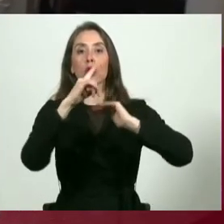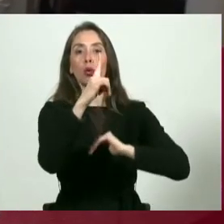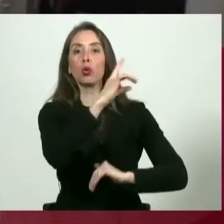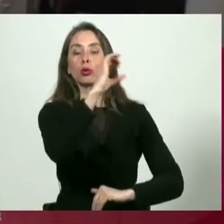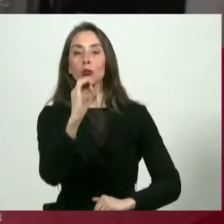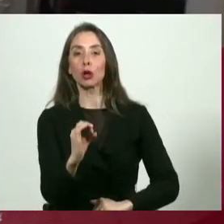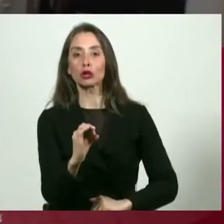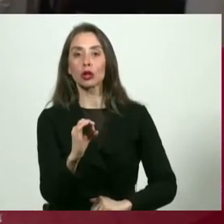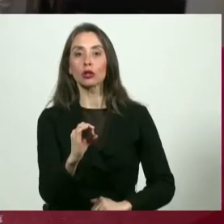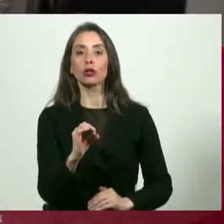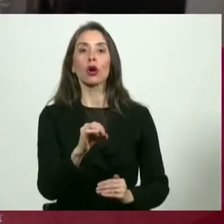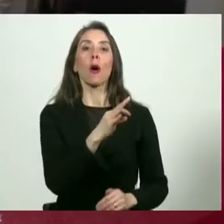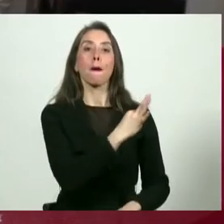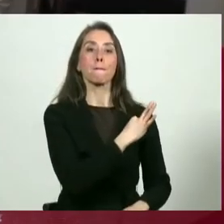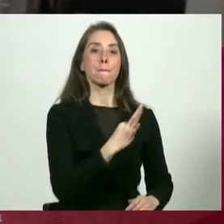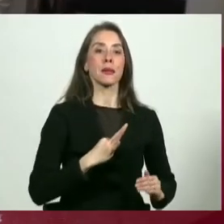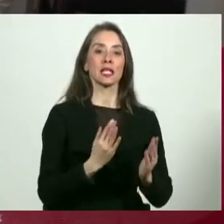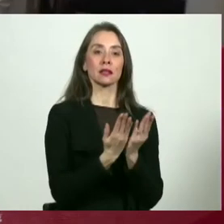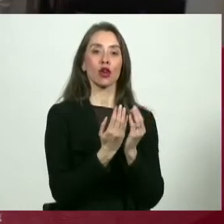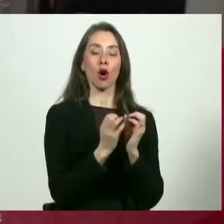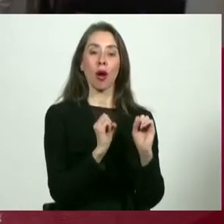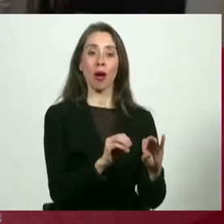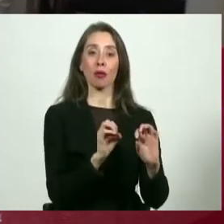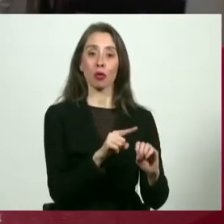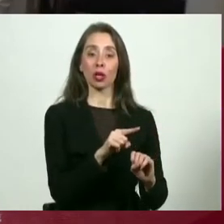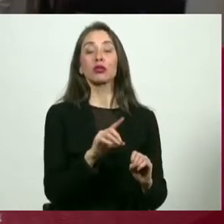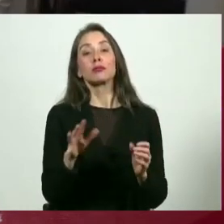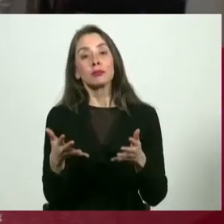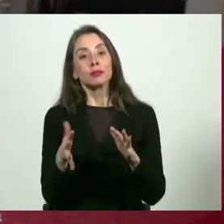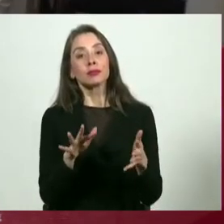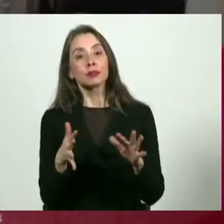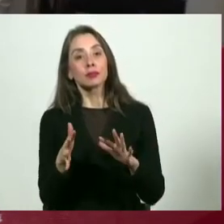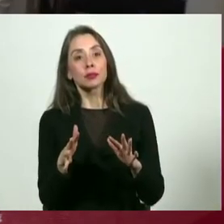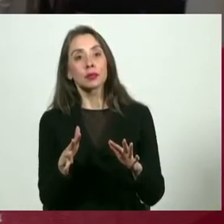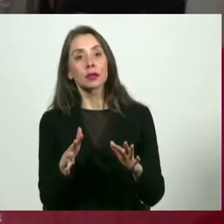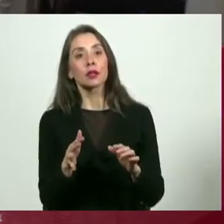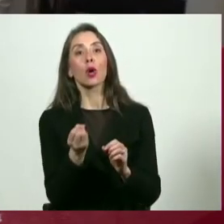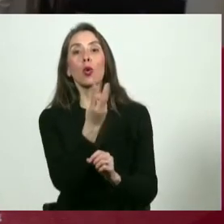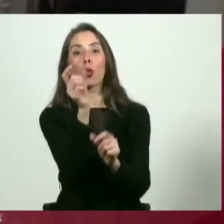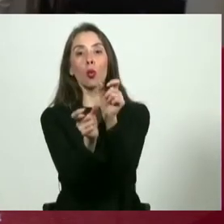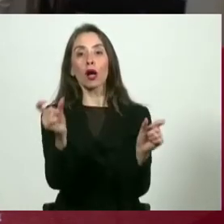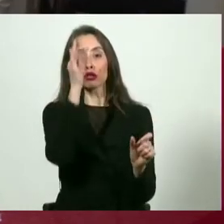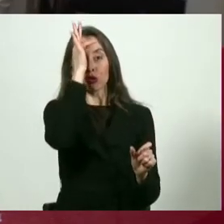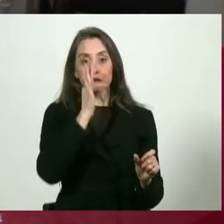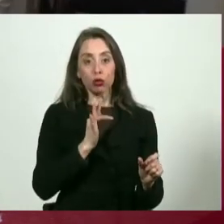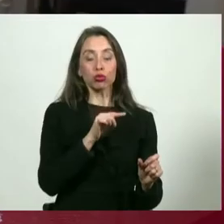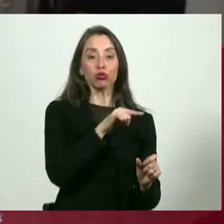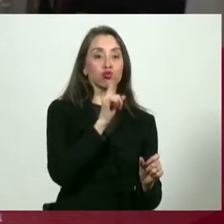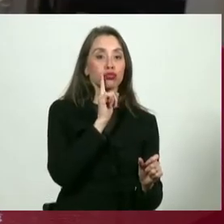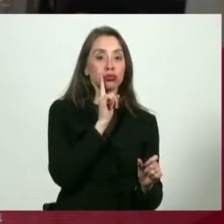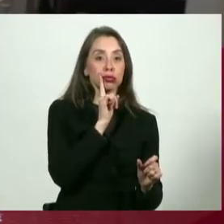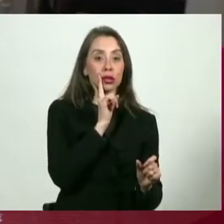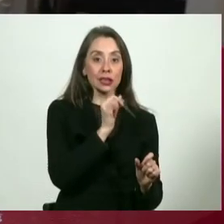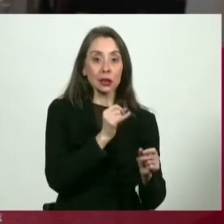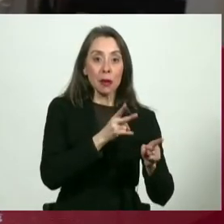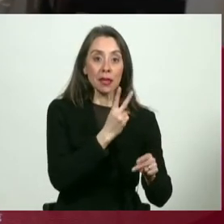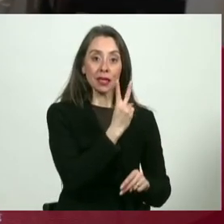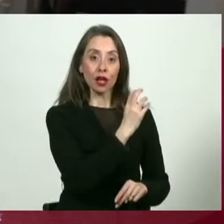personas que tienen una pensión de invalidez en cualquiera de sus régimen. Entonces, esas serían las personas que